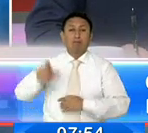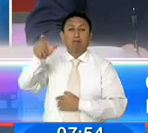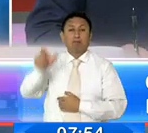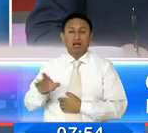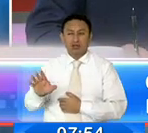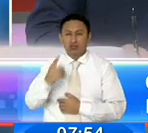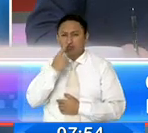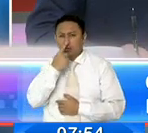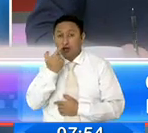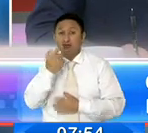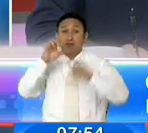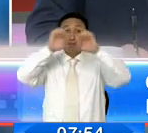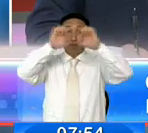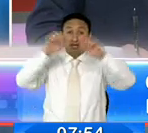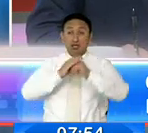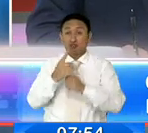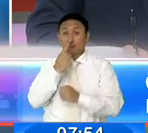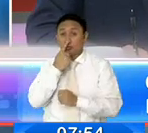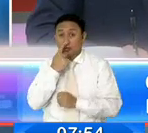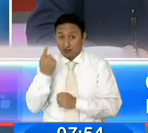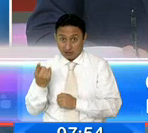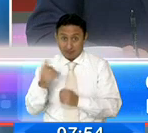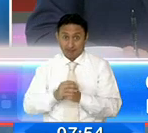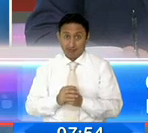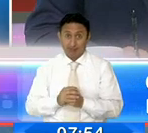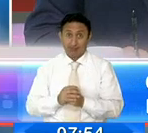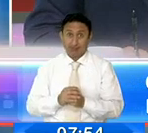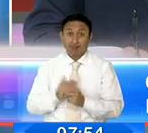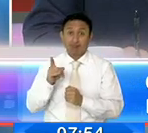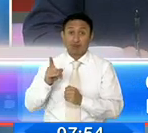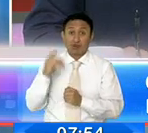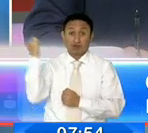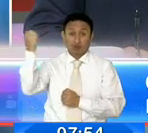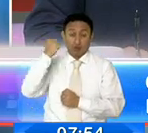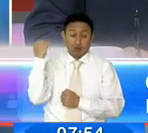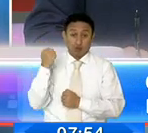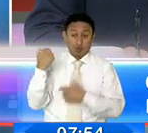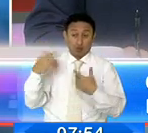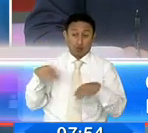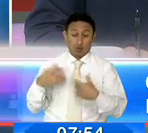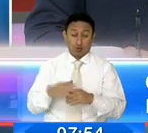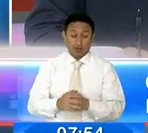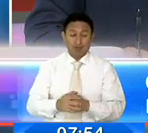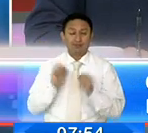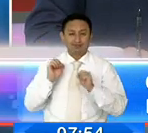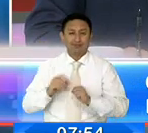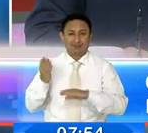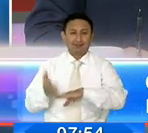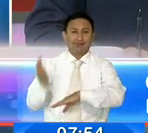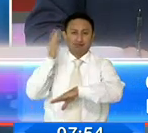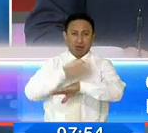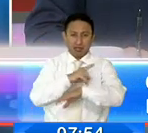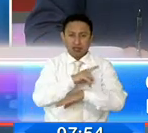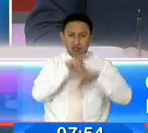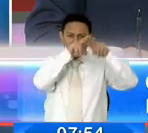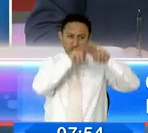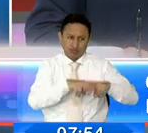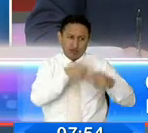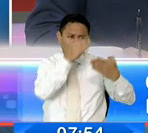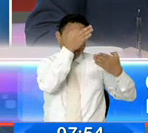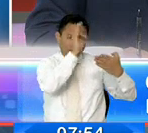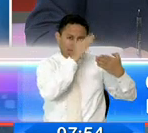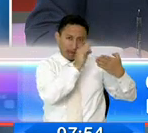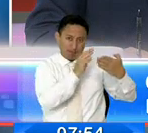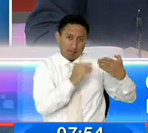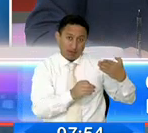interesadas, las compañías interesadas de alta reputación, que por supuesto serán previamente calificadas, tienen que